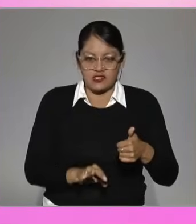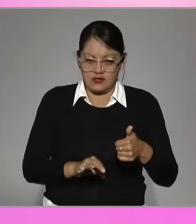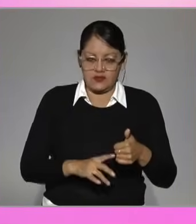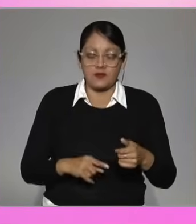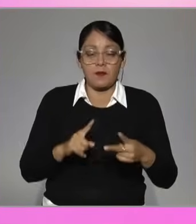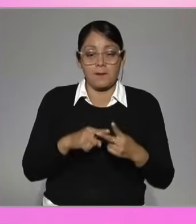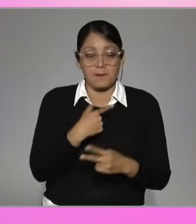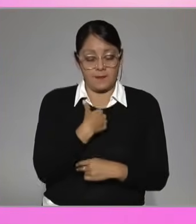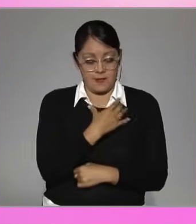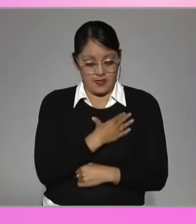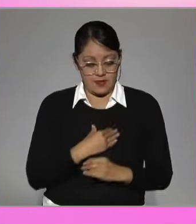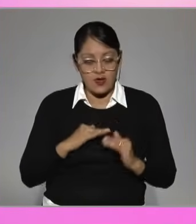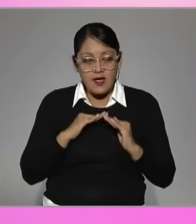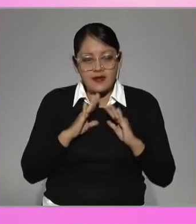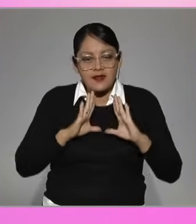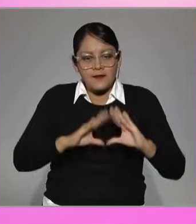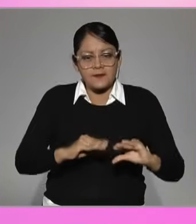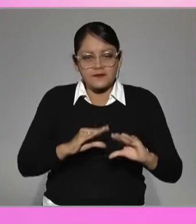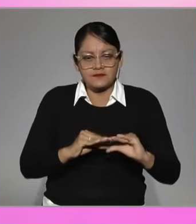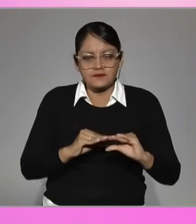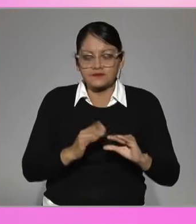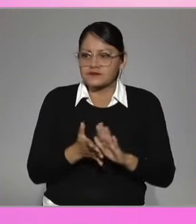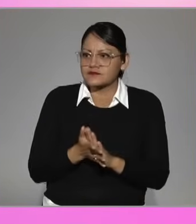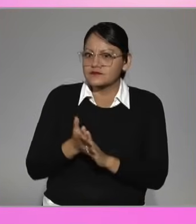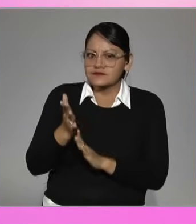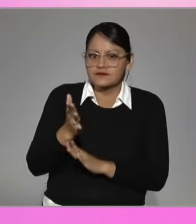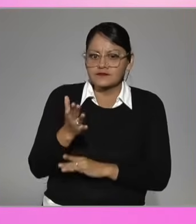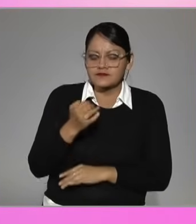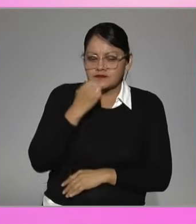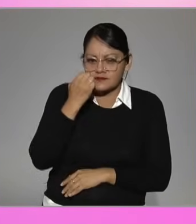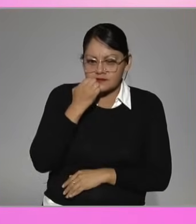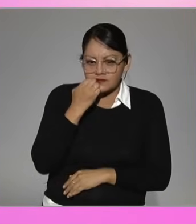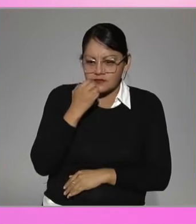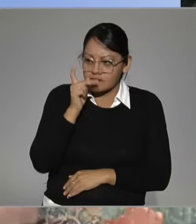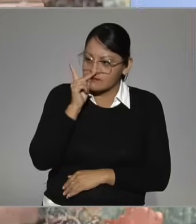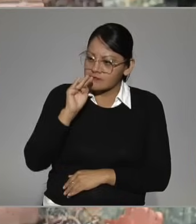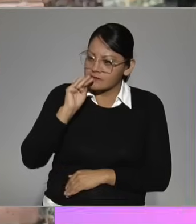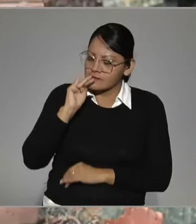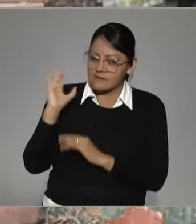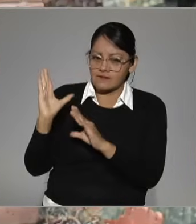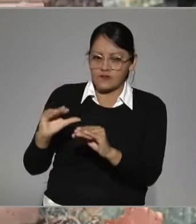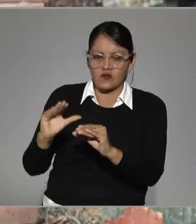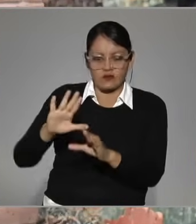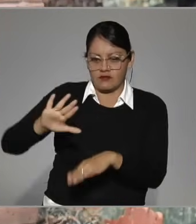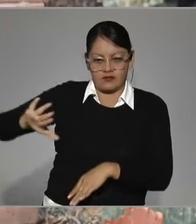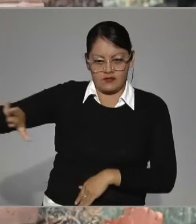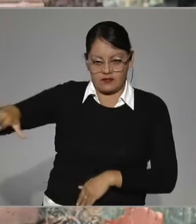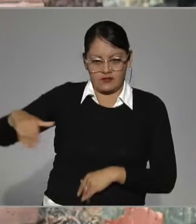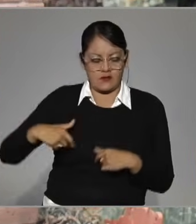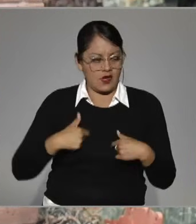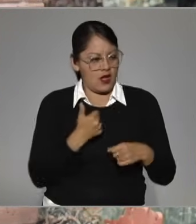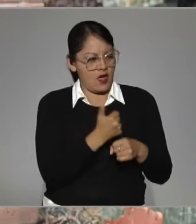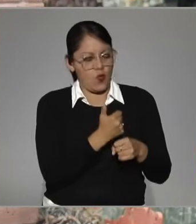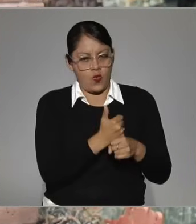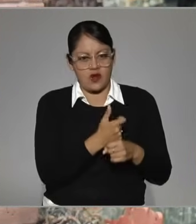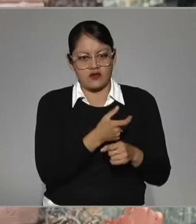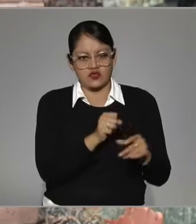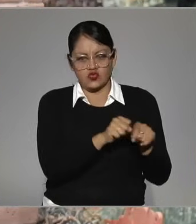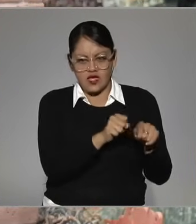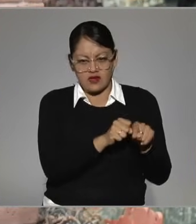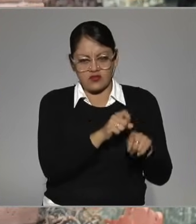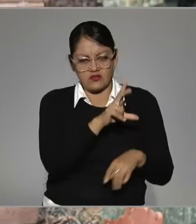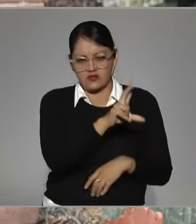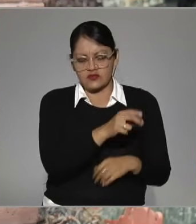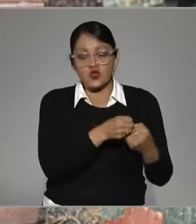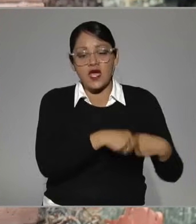en casa, que no fueran educados ni por mis papás, ni por mis suegros,